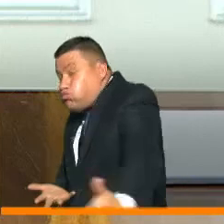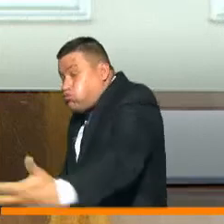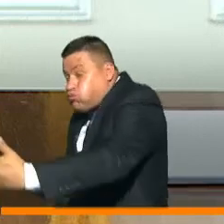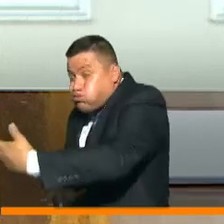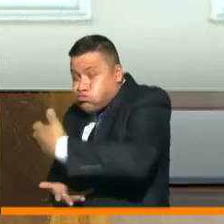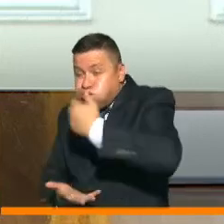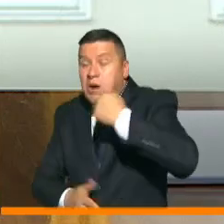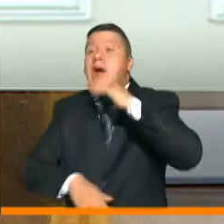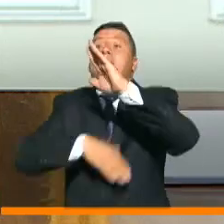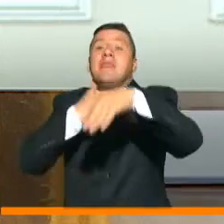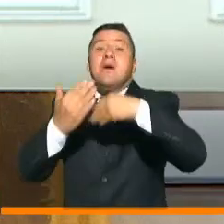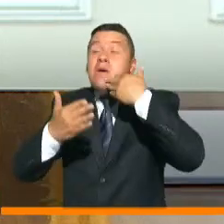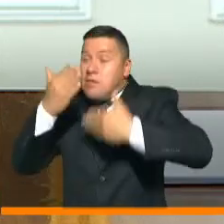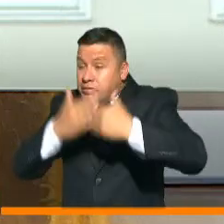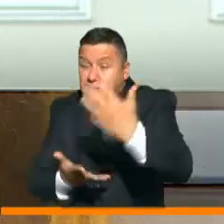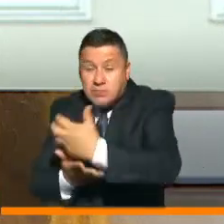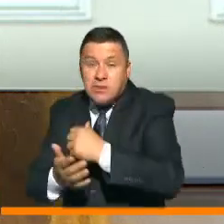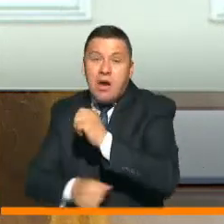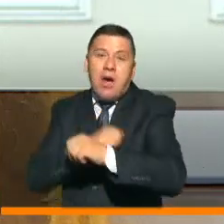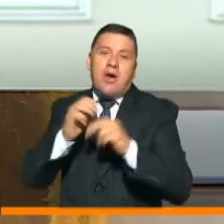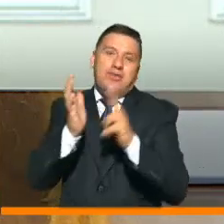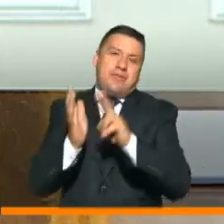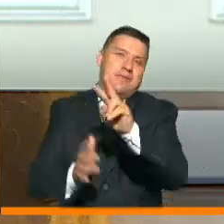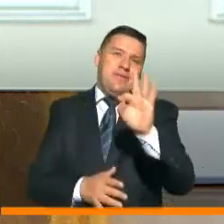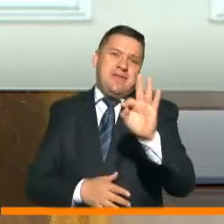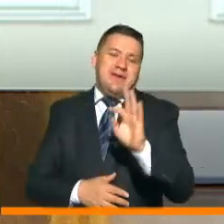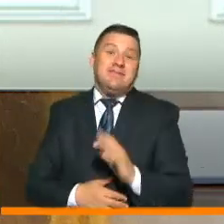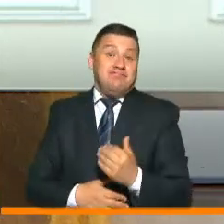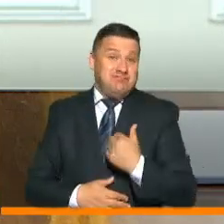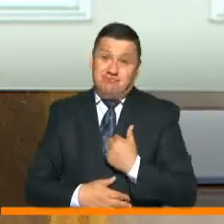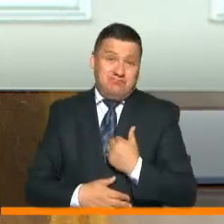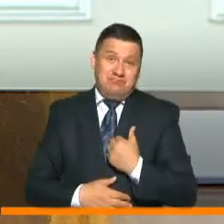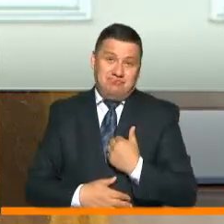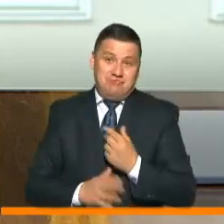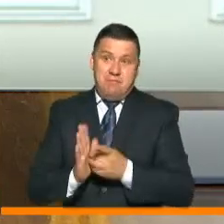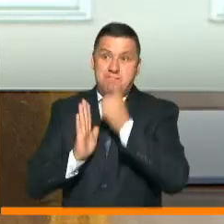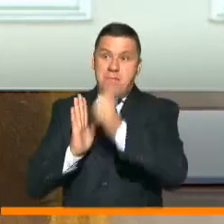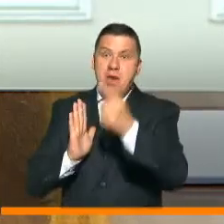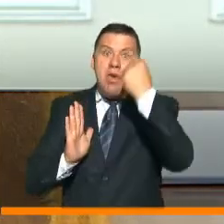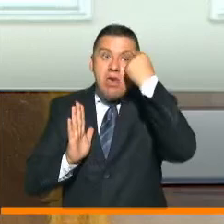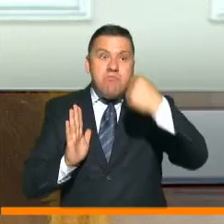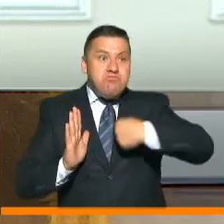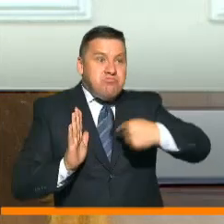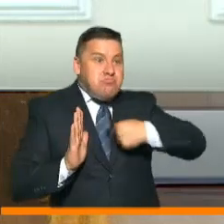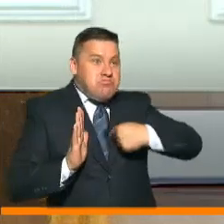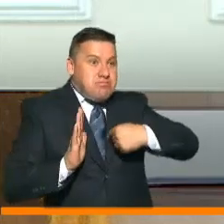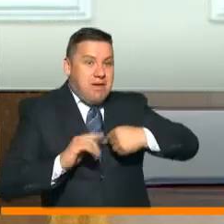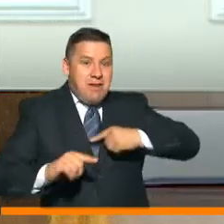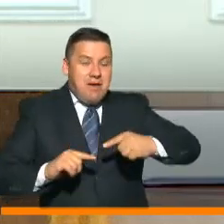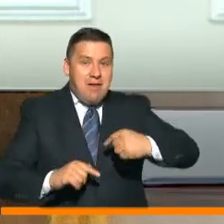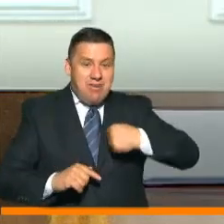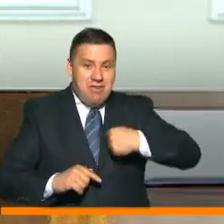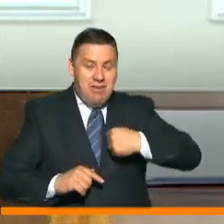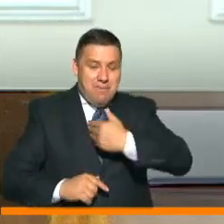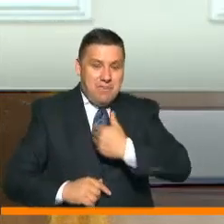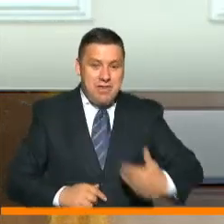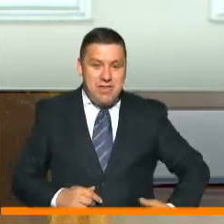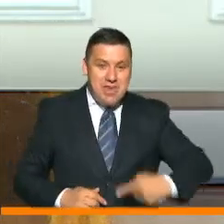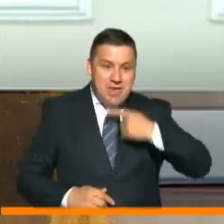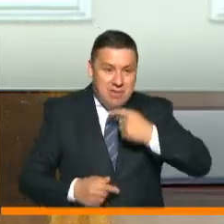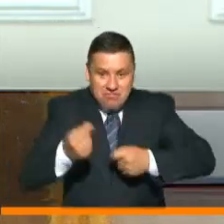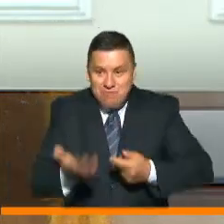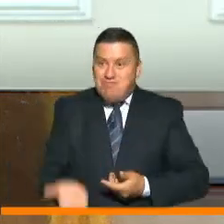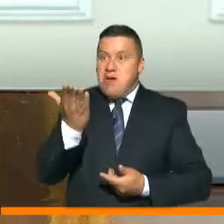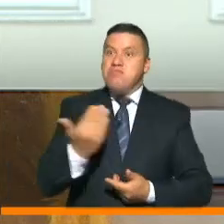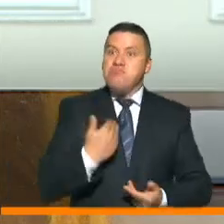después del año 2023. Eso quiere decir que no son medidas pensadas para la administración del presidente Iván